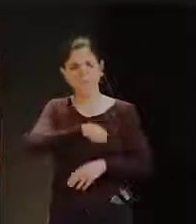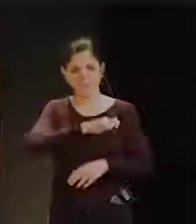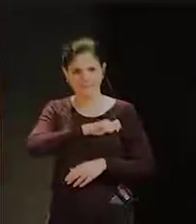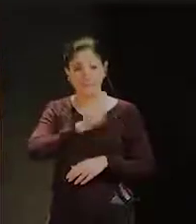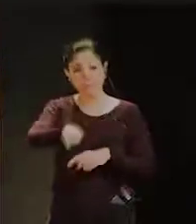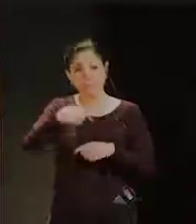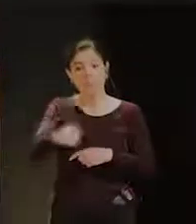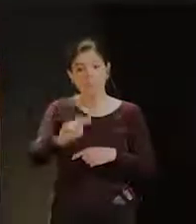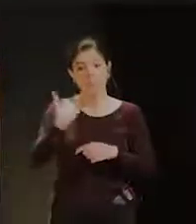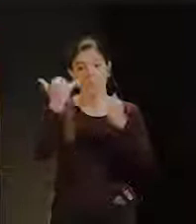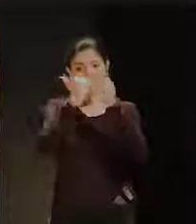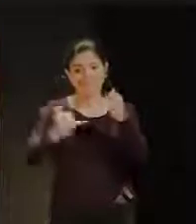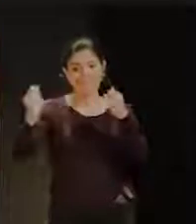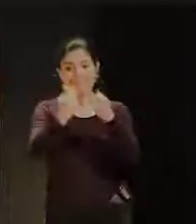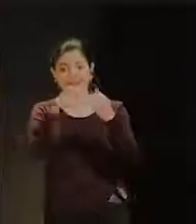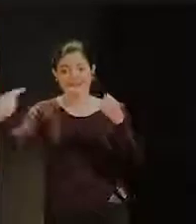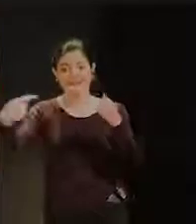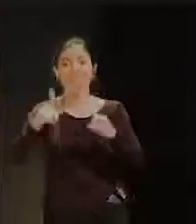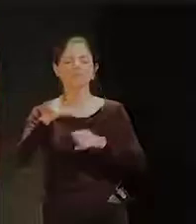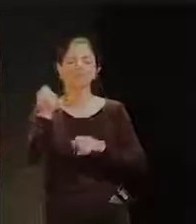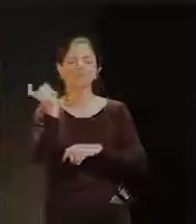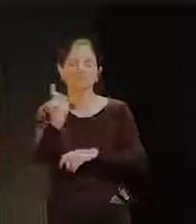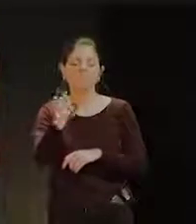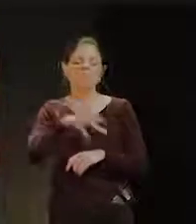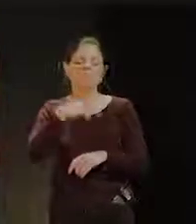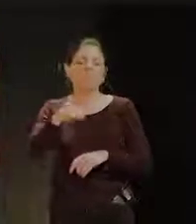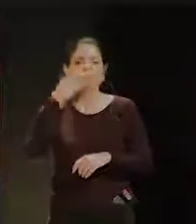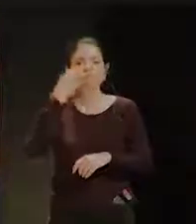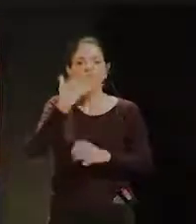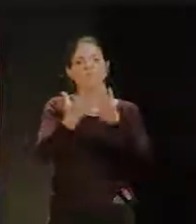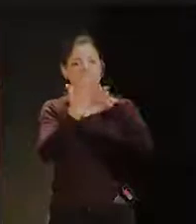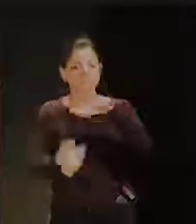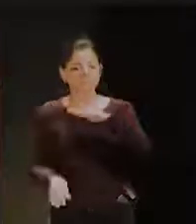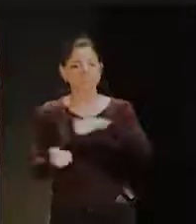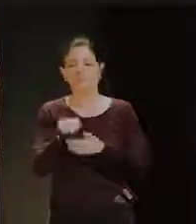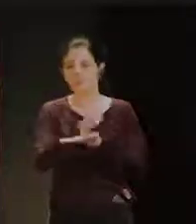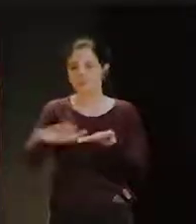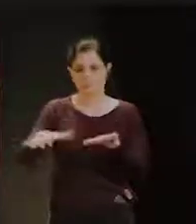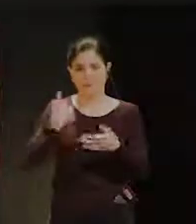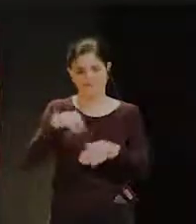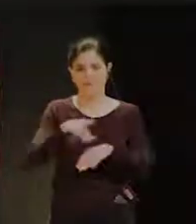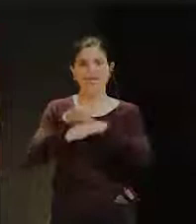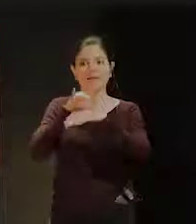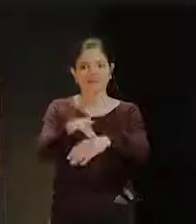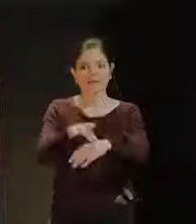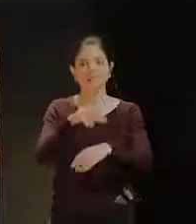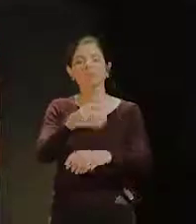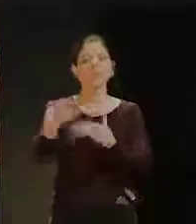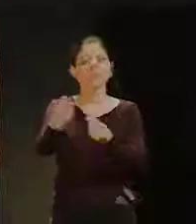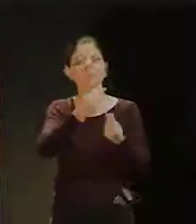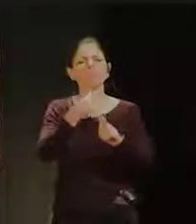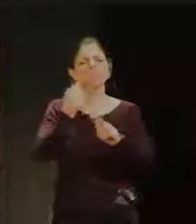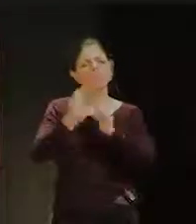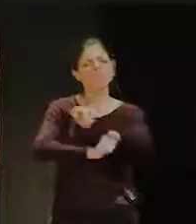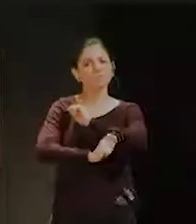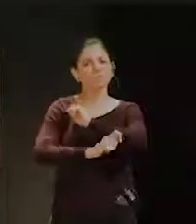que luego os daremos el link. Por si tenéis interés, podéis descargar gratuitamente esta guía, que os da muchísimas